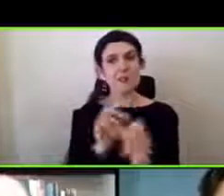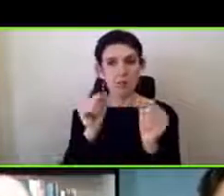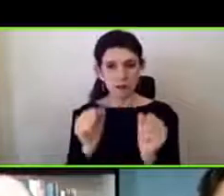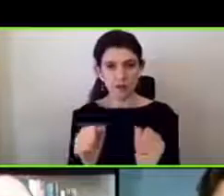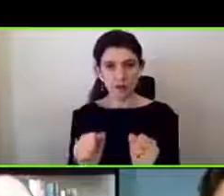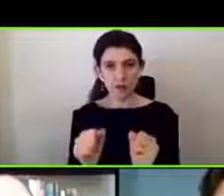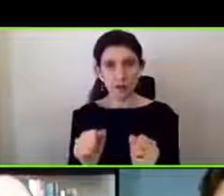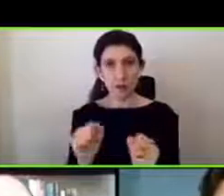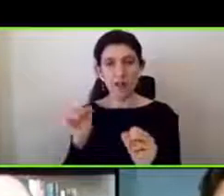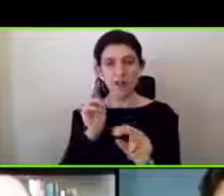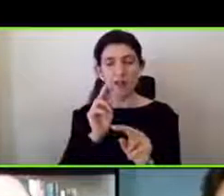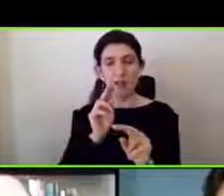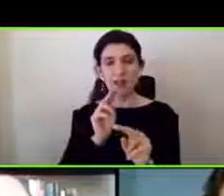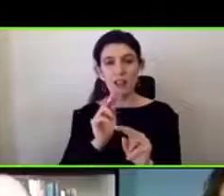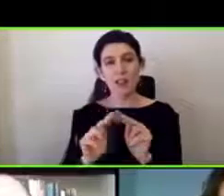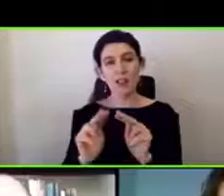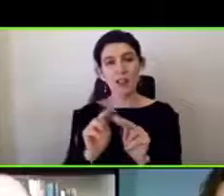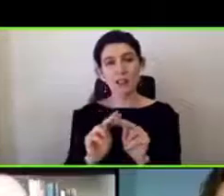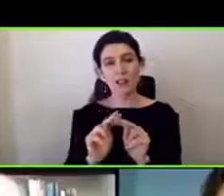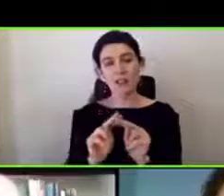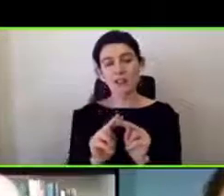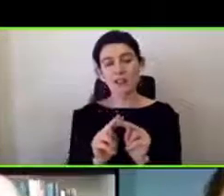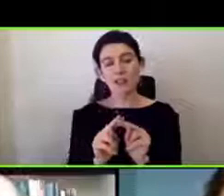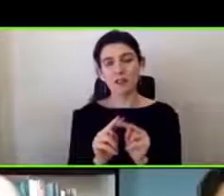hacer esta